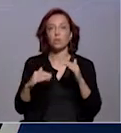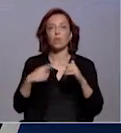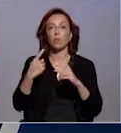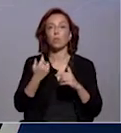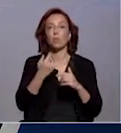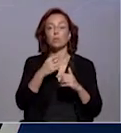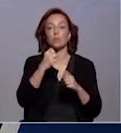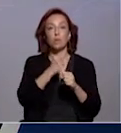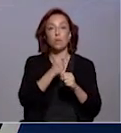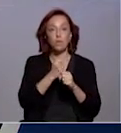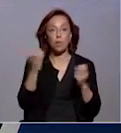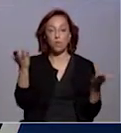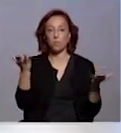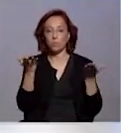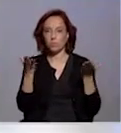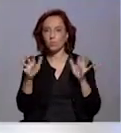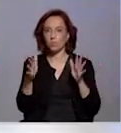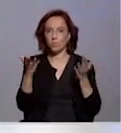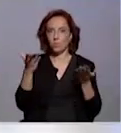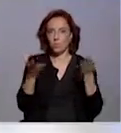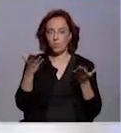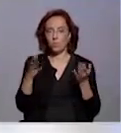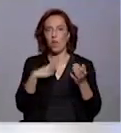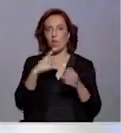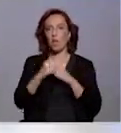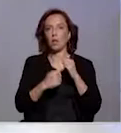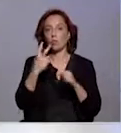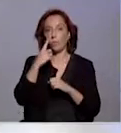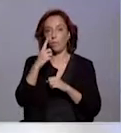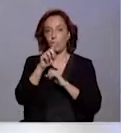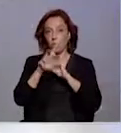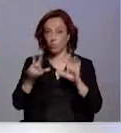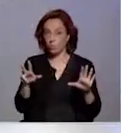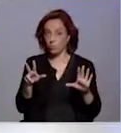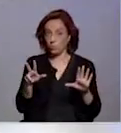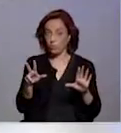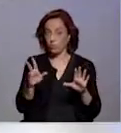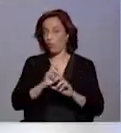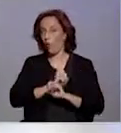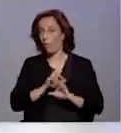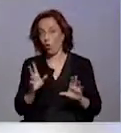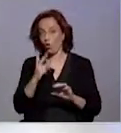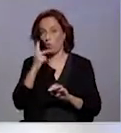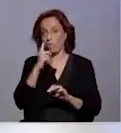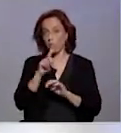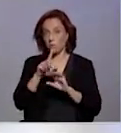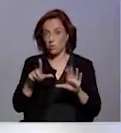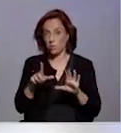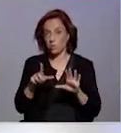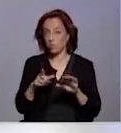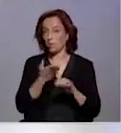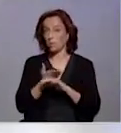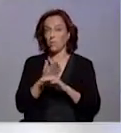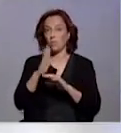eso entonces para ir resumiendo tenemos un año 2018 que fue fue peor que el 2017 se demandaron menos